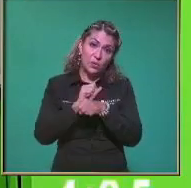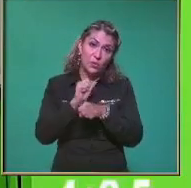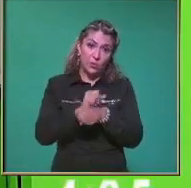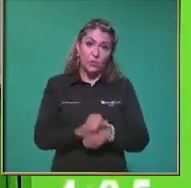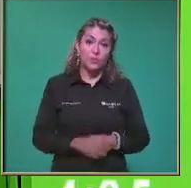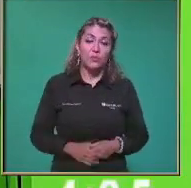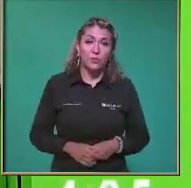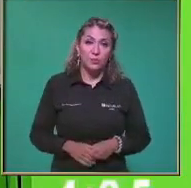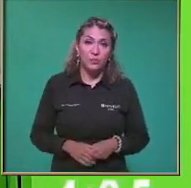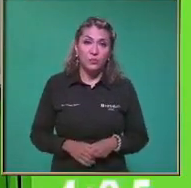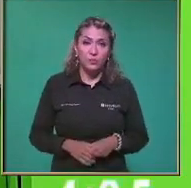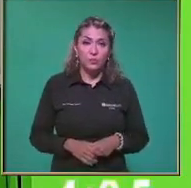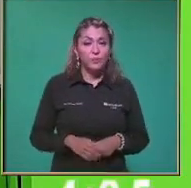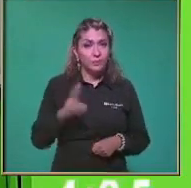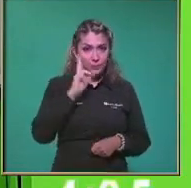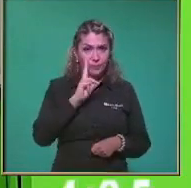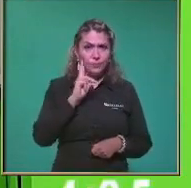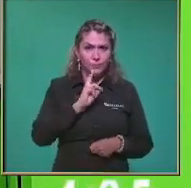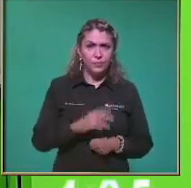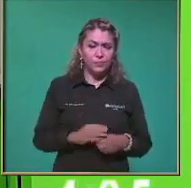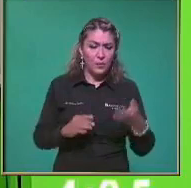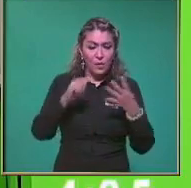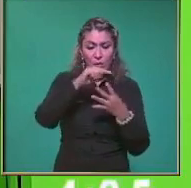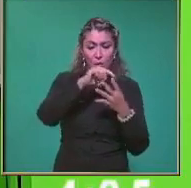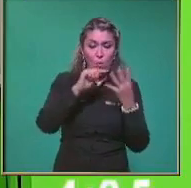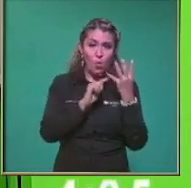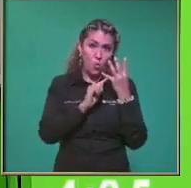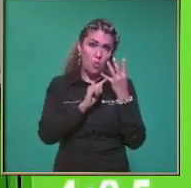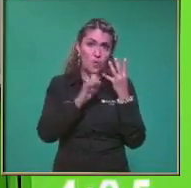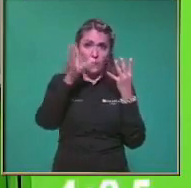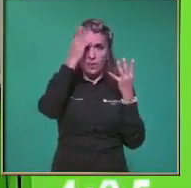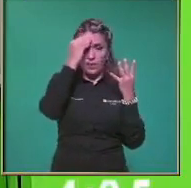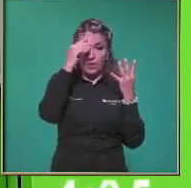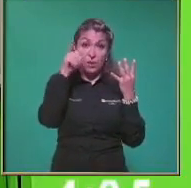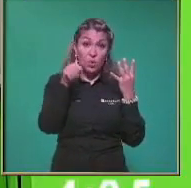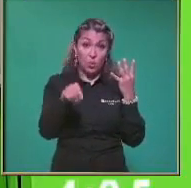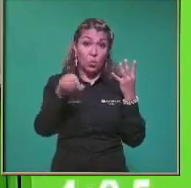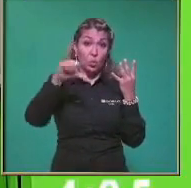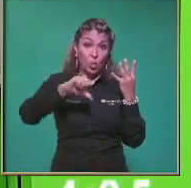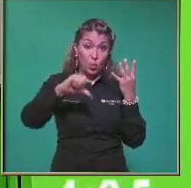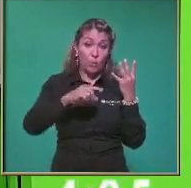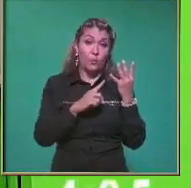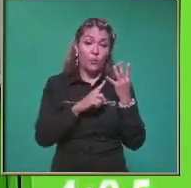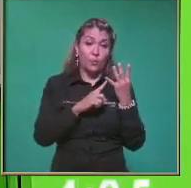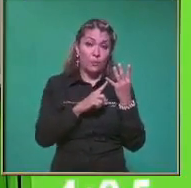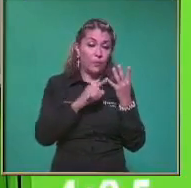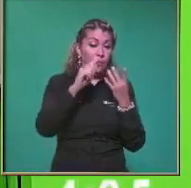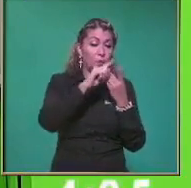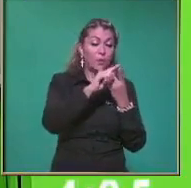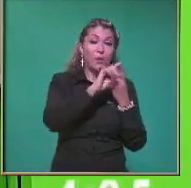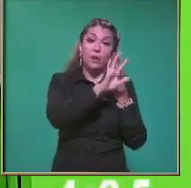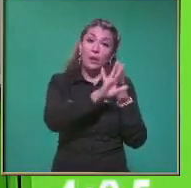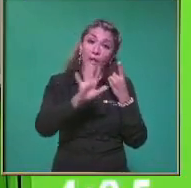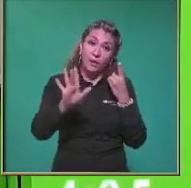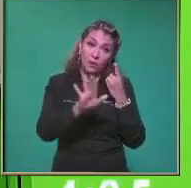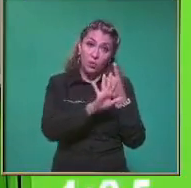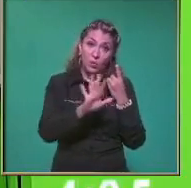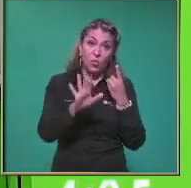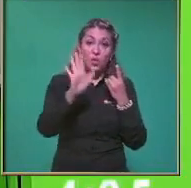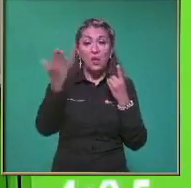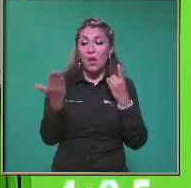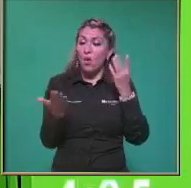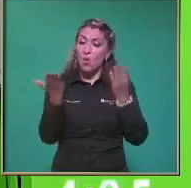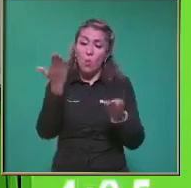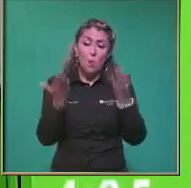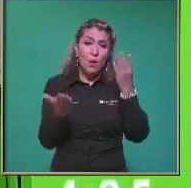vamos a tratar de ver cuatro aprendizajes esperados. Uno de ellos es lectura, escritura y comparación de números